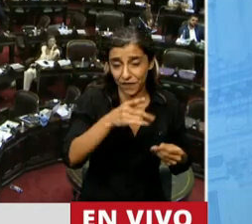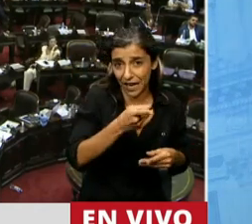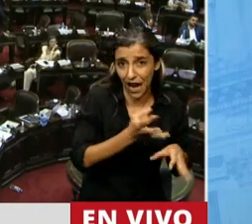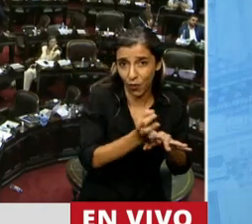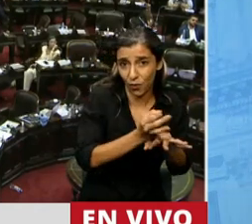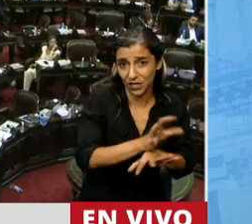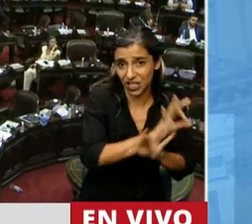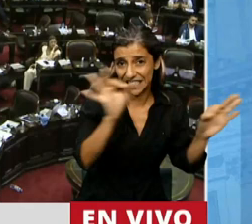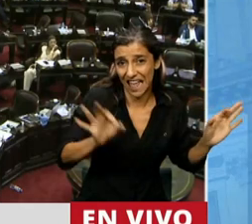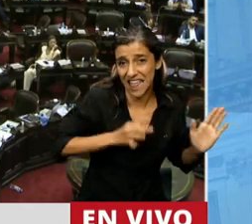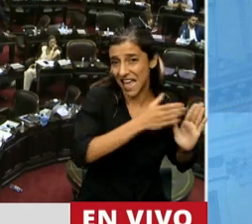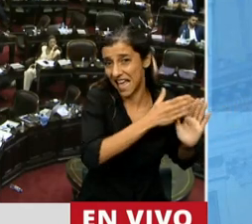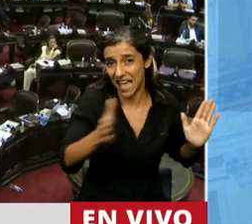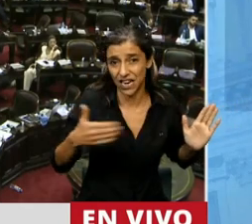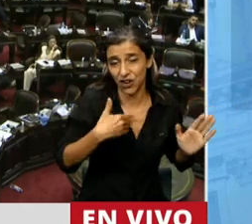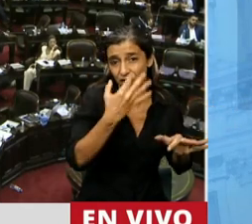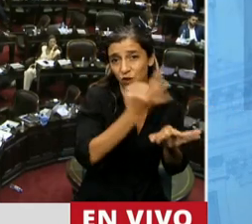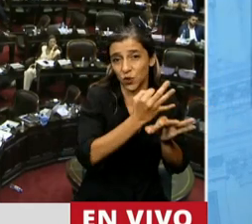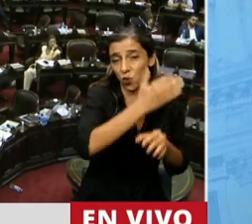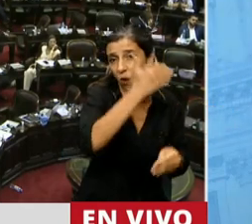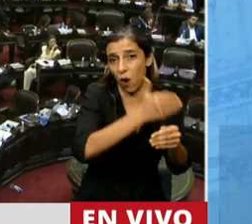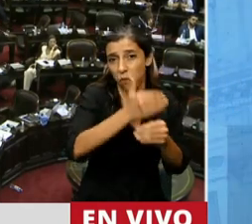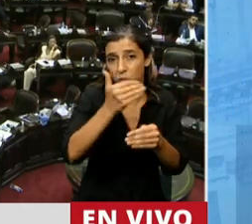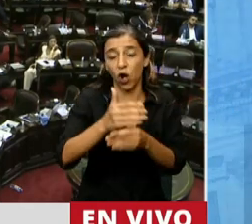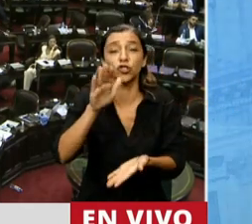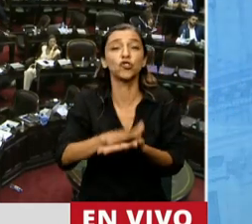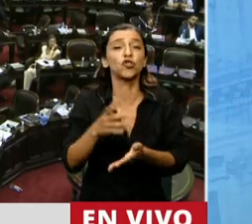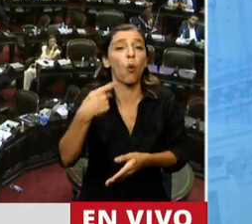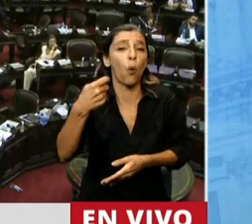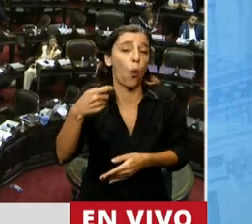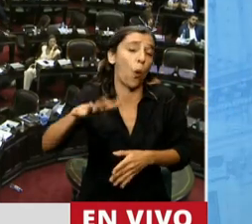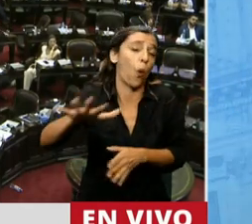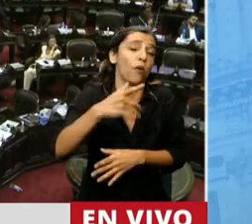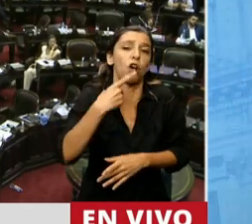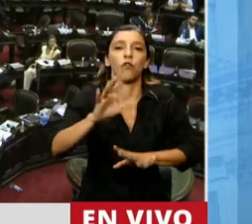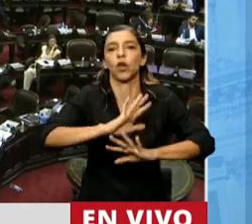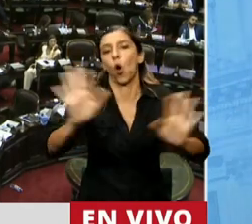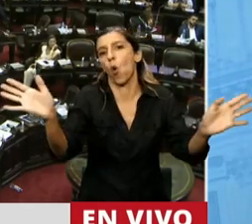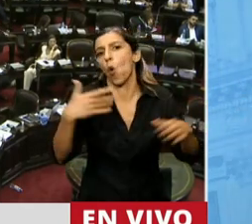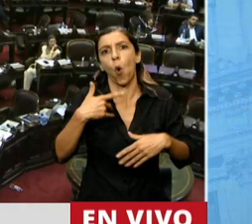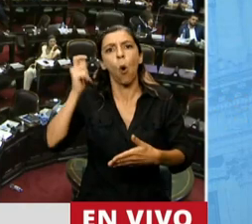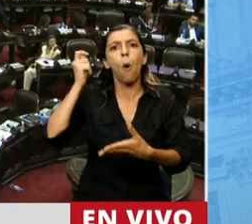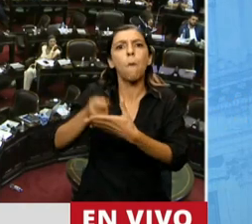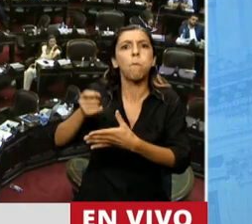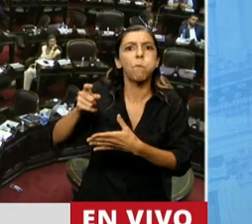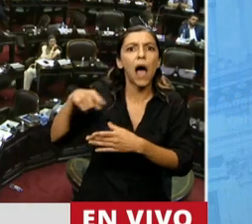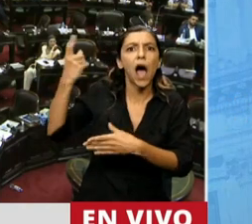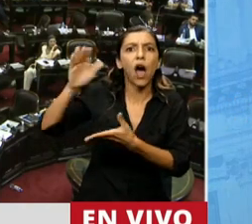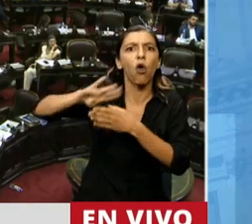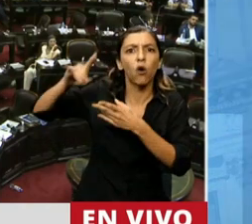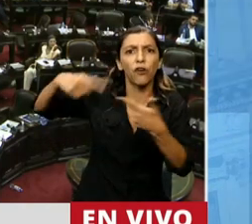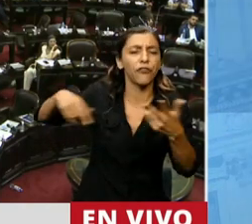jubilados dijo que se iba a cortar las manos poco más que antes de pagar una del ix si no le pagaba a los